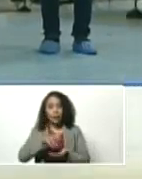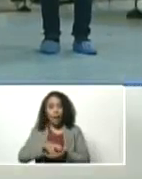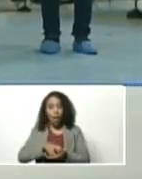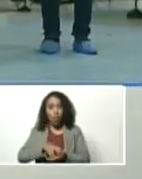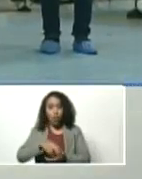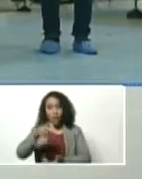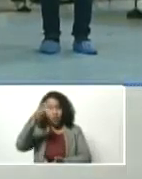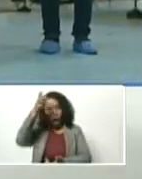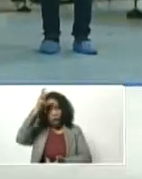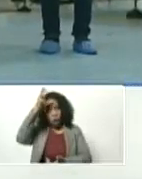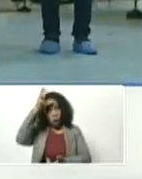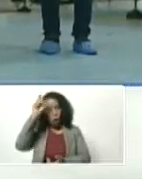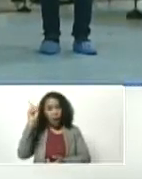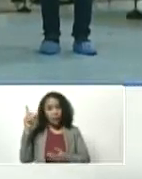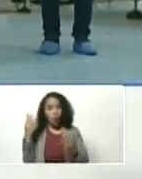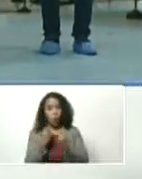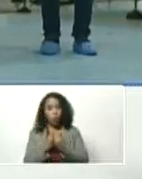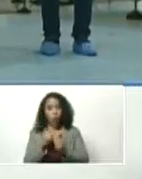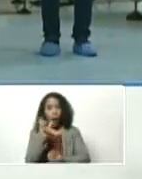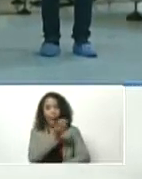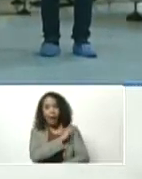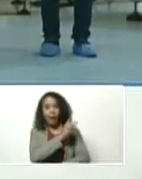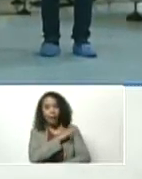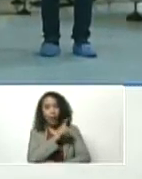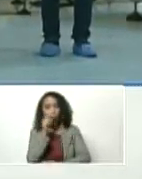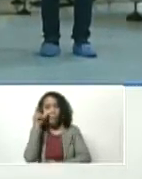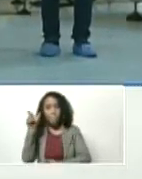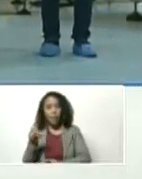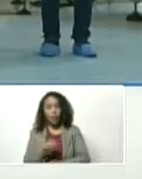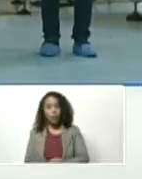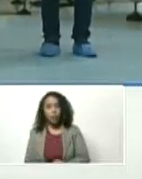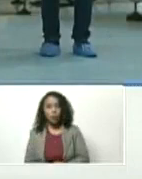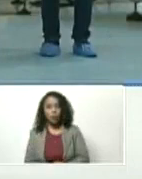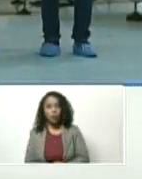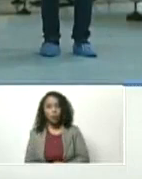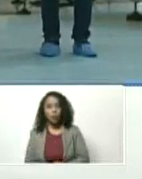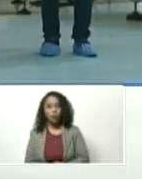junto al gerente de la zona franca de Paraguaná, Pedro da Costa.